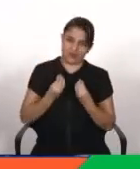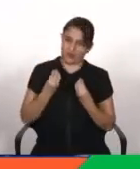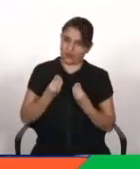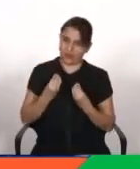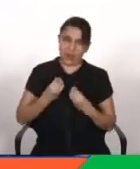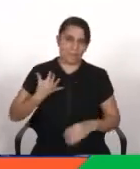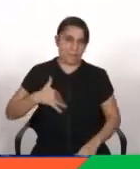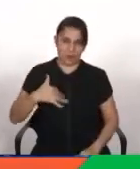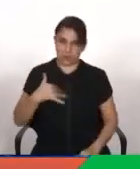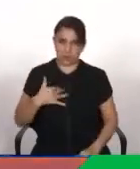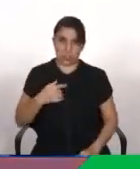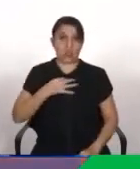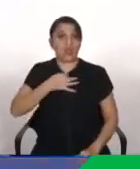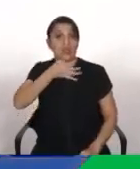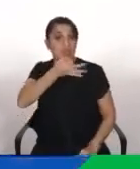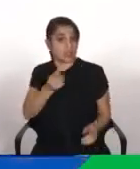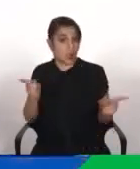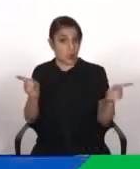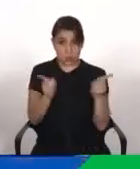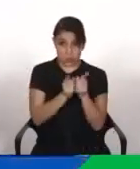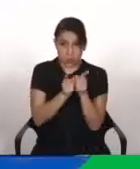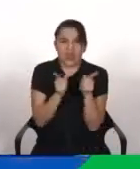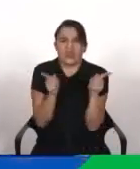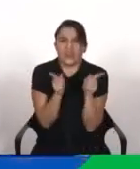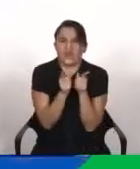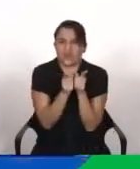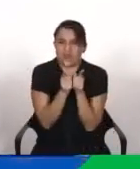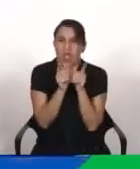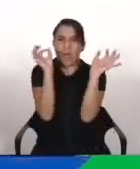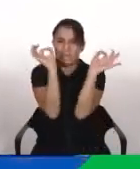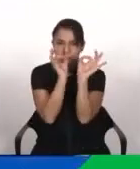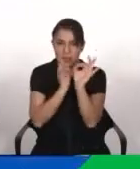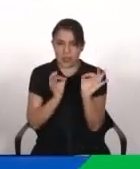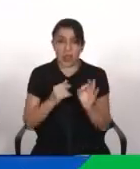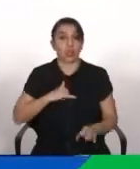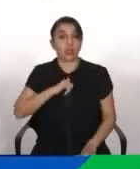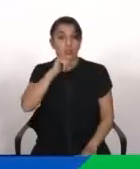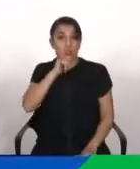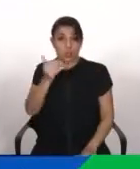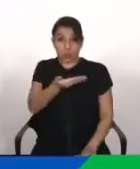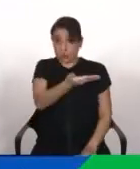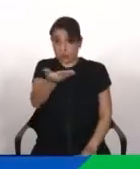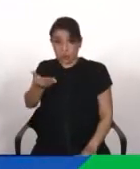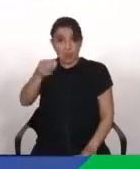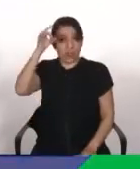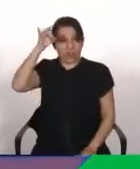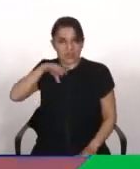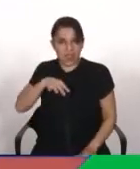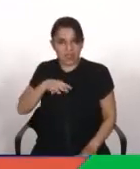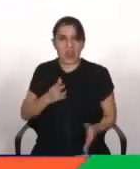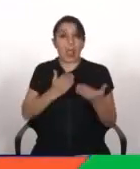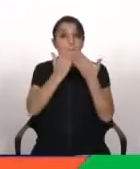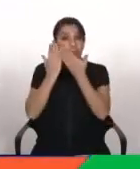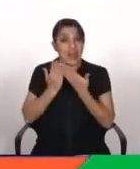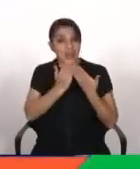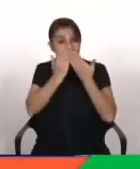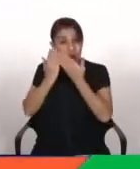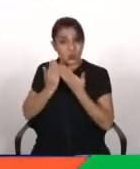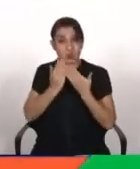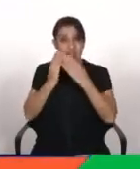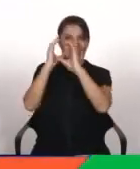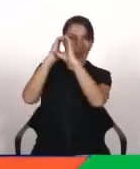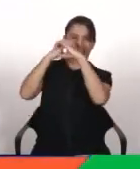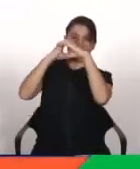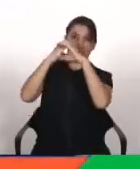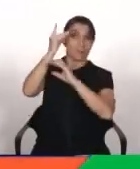resumen muy resumido, no sé si todos saben, pero para estudiar astronomía, ser doctor